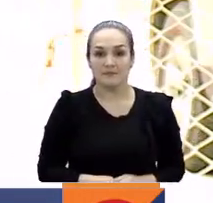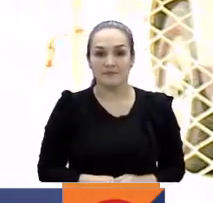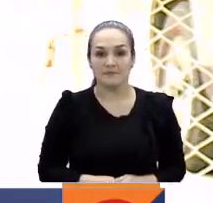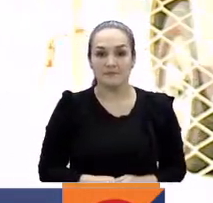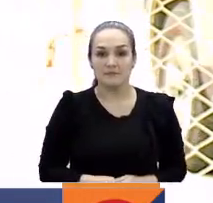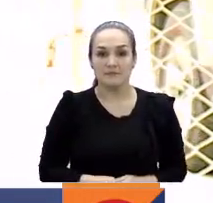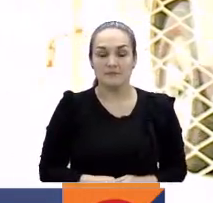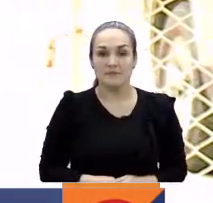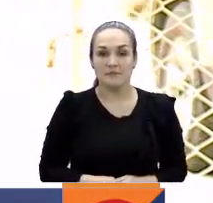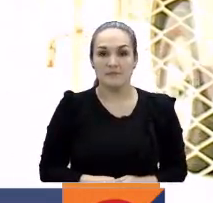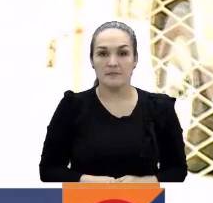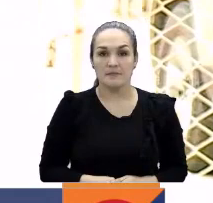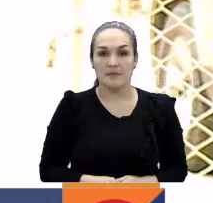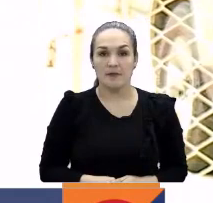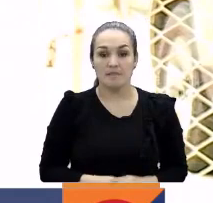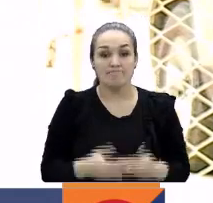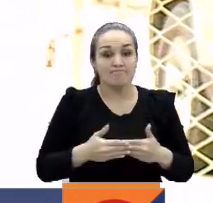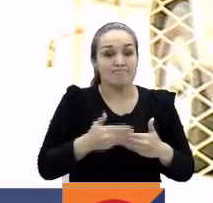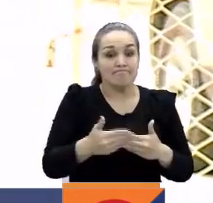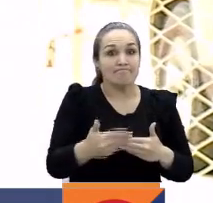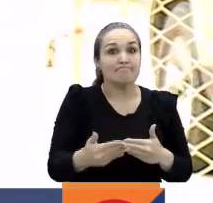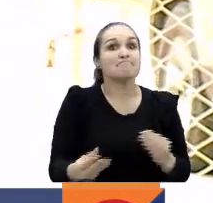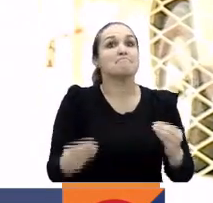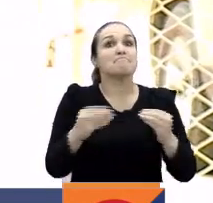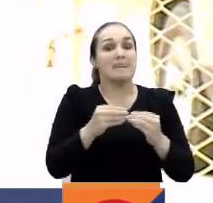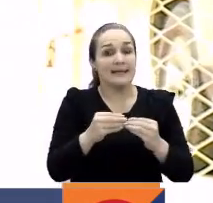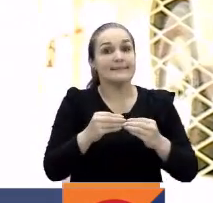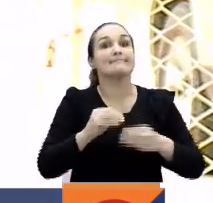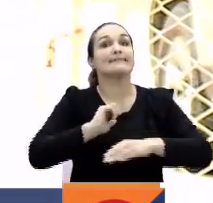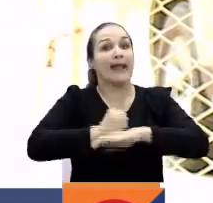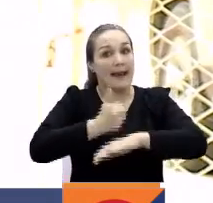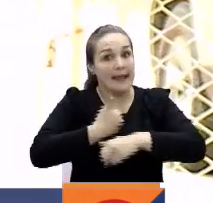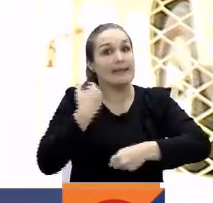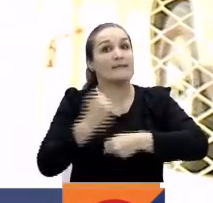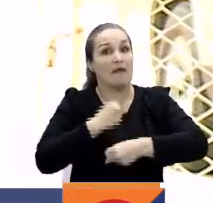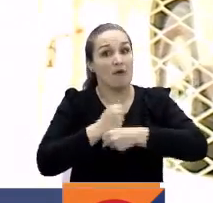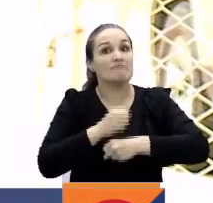Tendremos nuevas tareas y nuevos problemas que asumir.